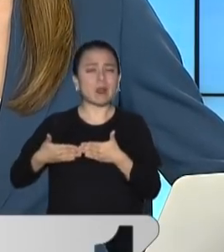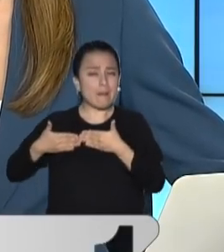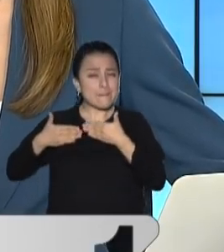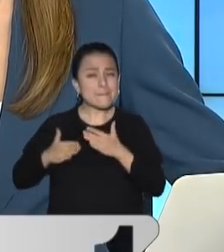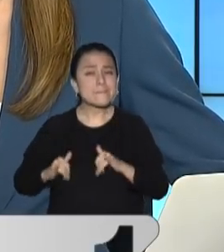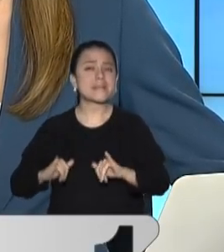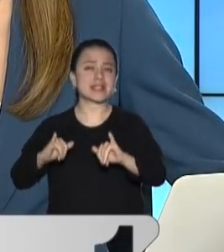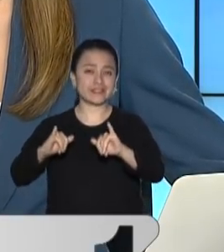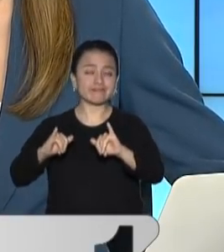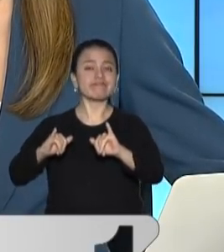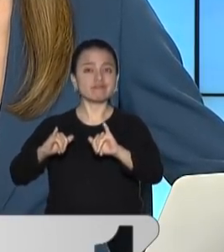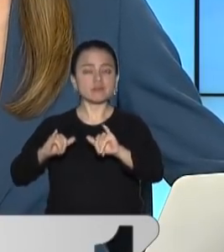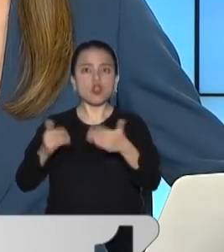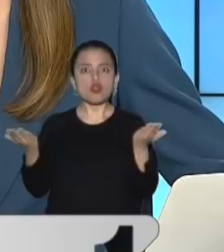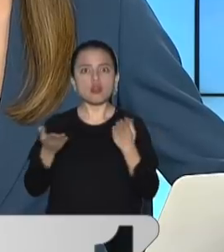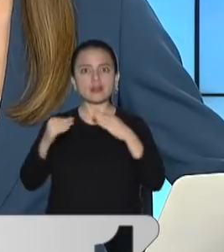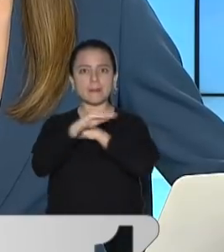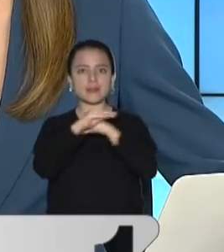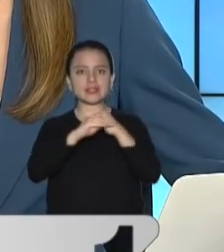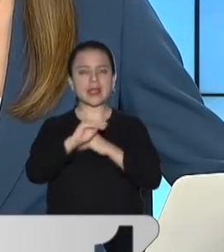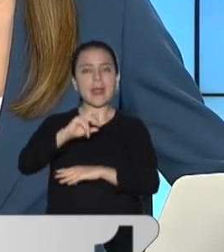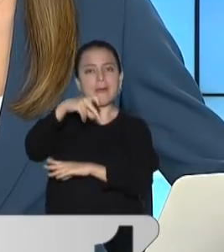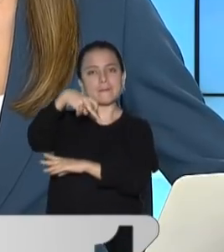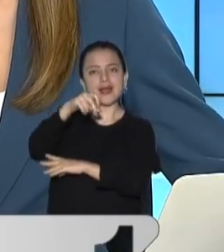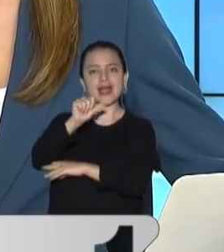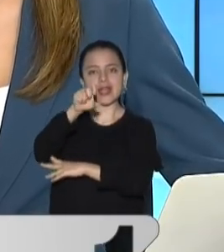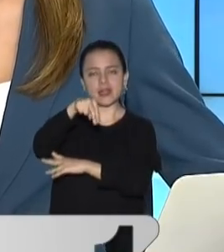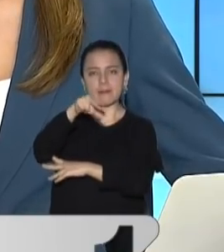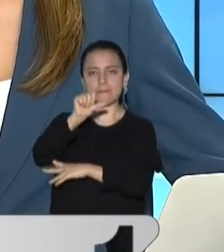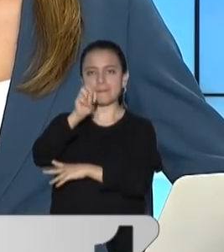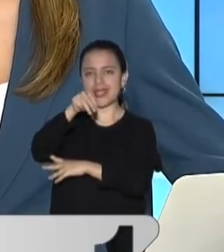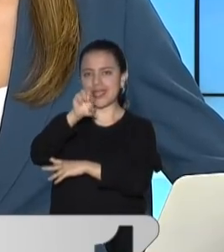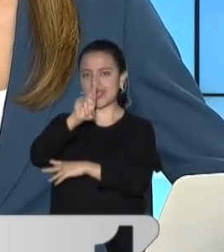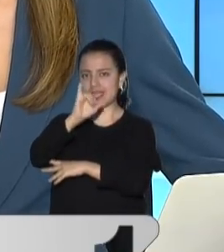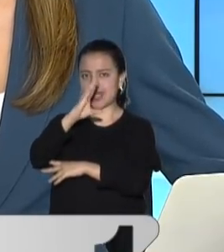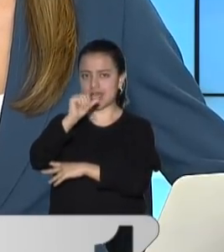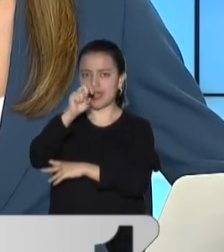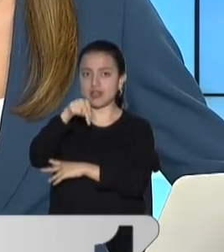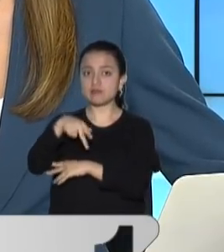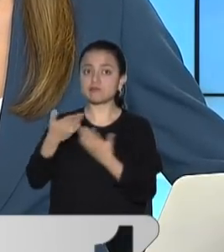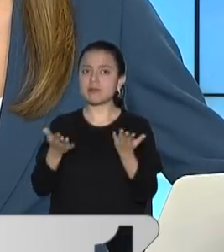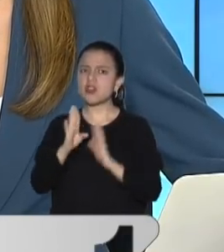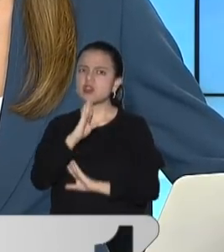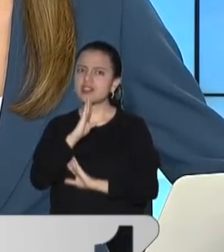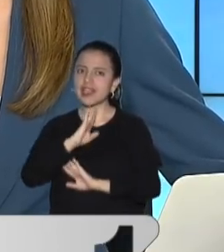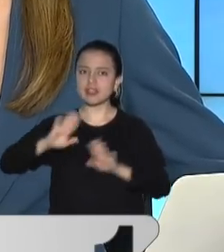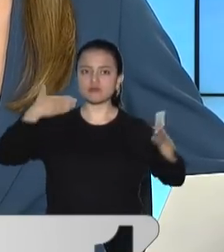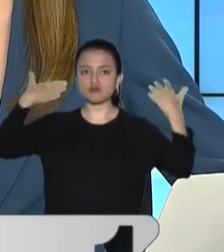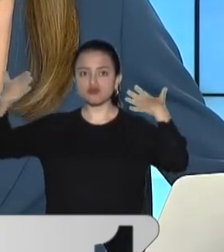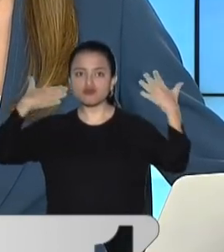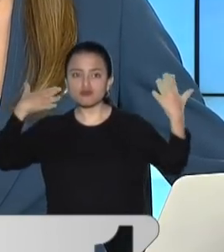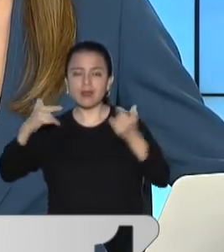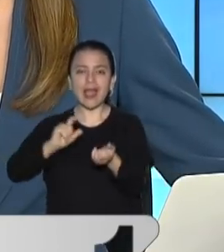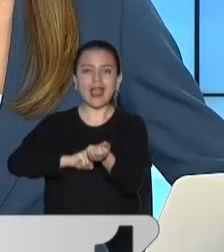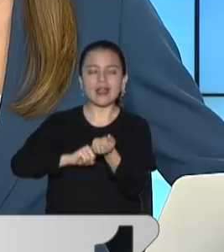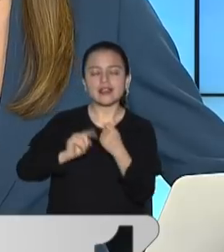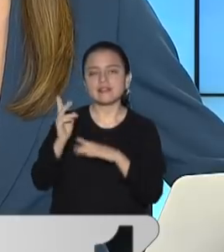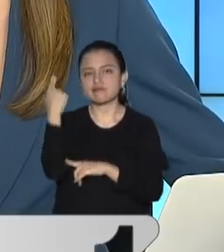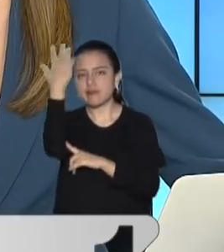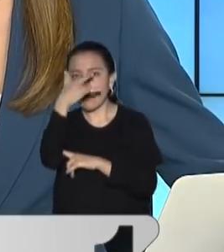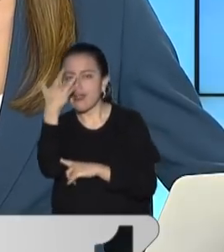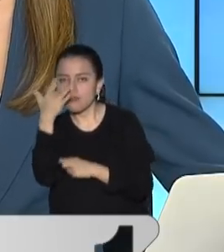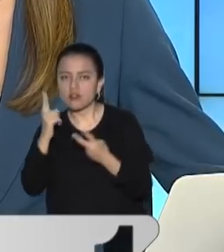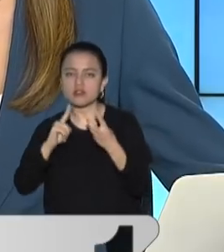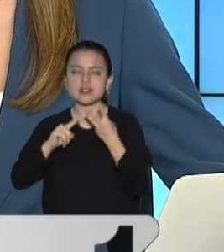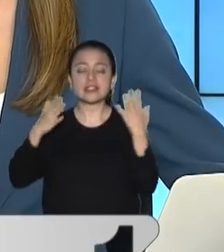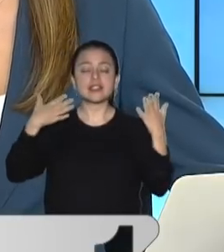puntos de la carretera Panamericana impiden el tránsito de vehículos. Campesinos, cocaleros, afros e indígenas han manifestado en